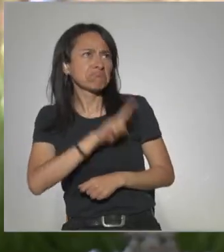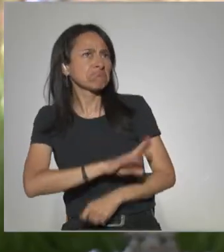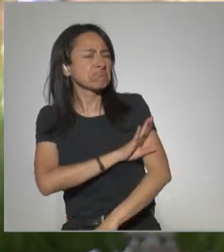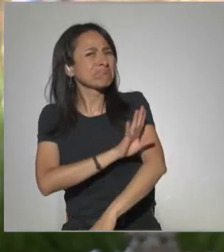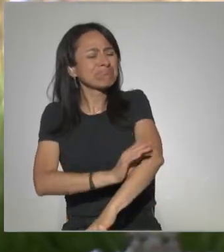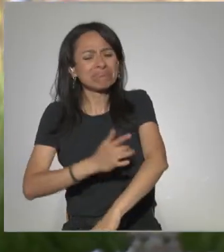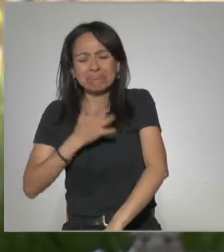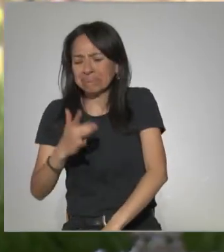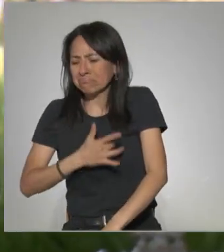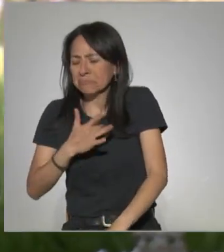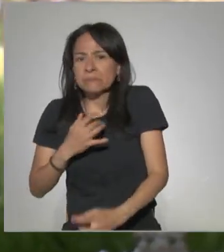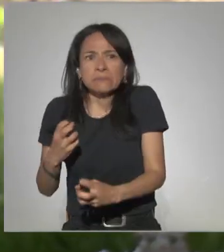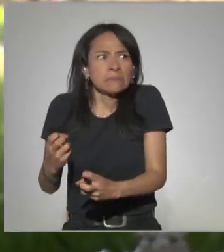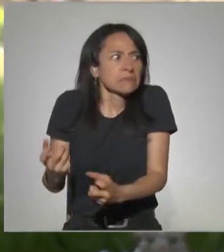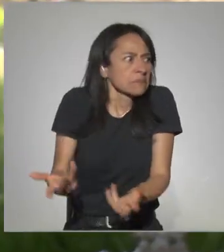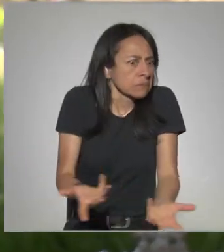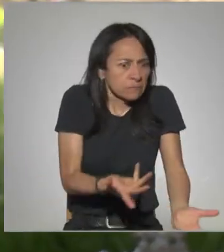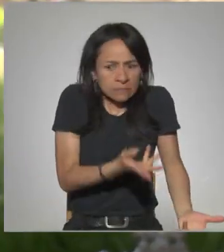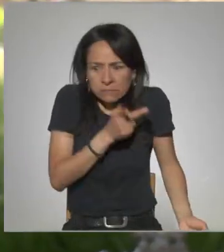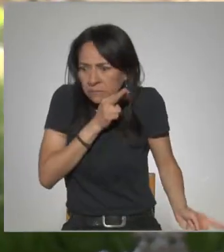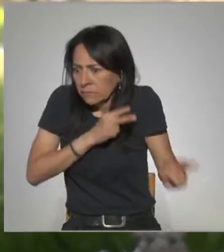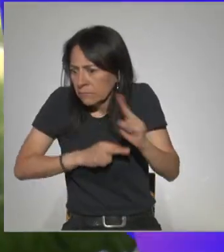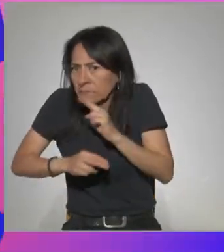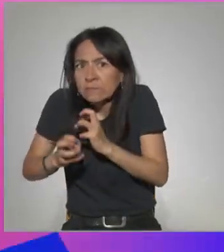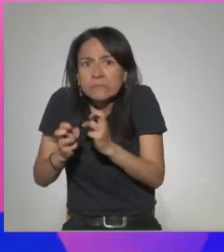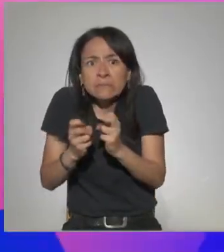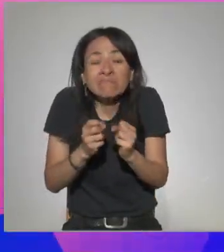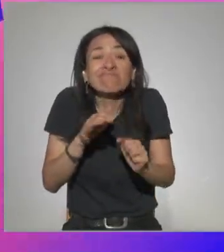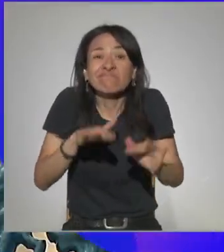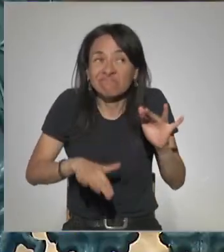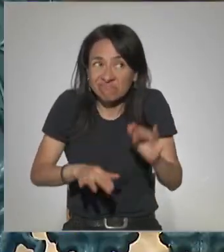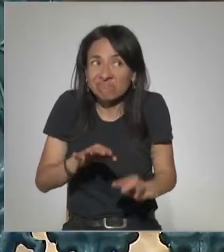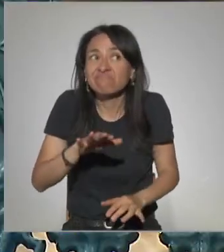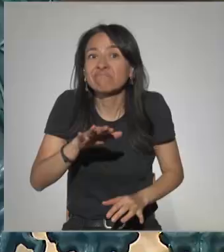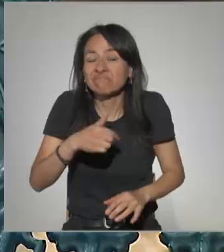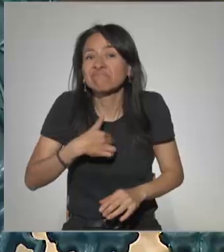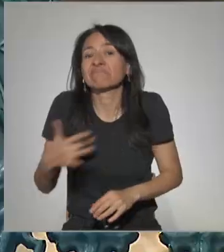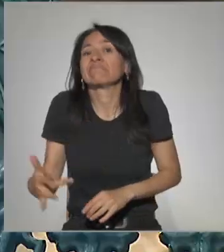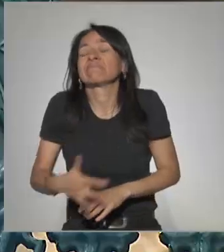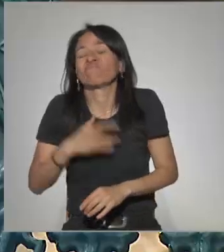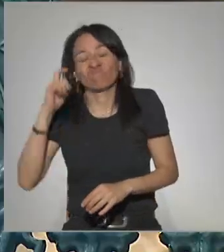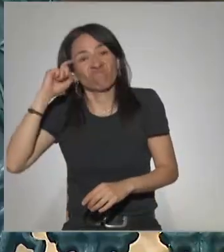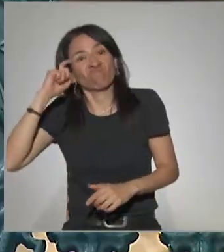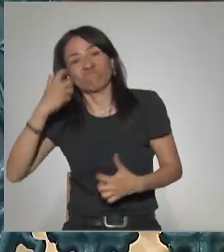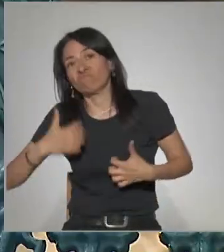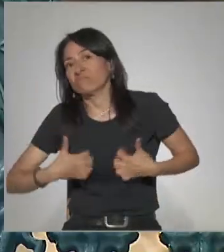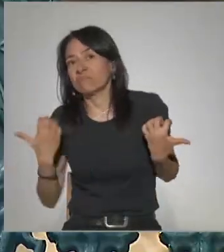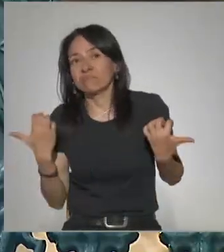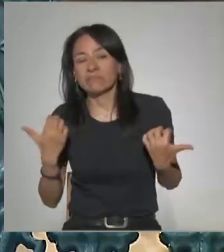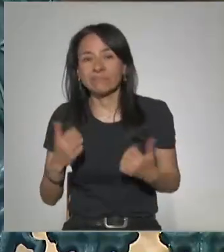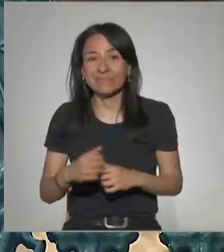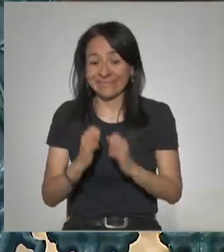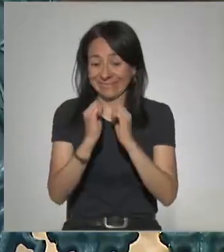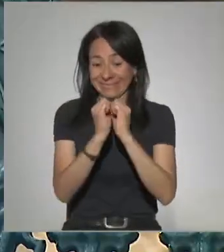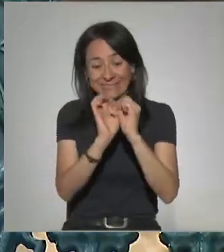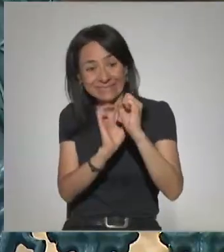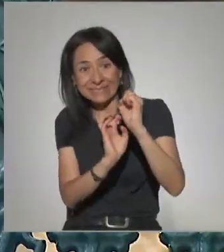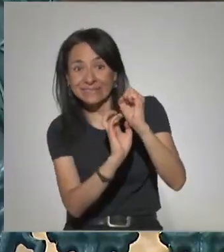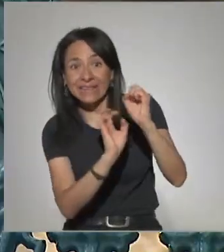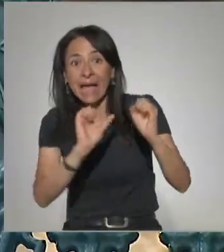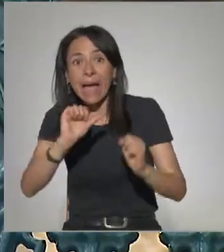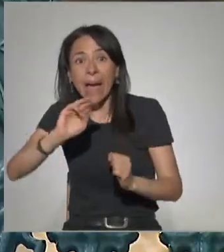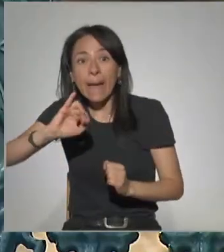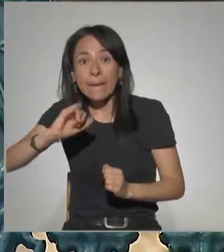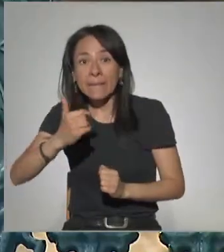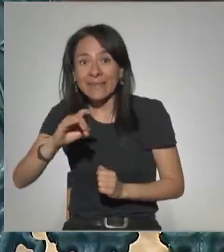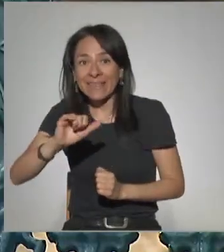como desesperado, ansioso y en algunas ocasiones enojado. No nada más la amígdala, esa estructura del cerebro se ve afectada,